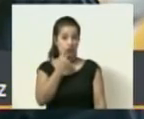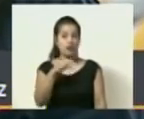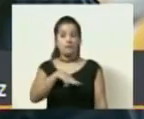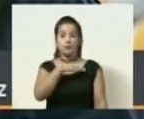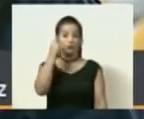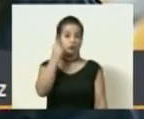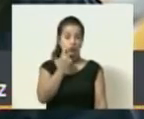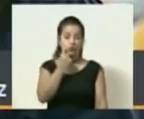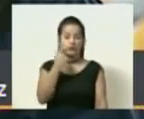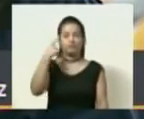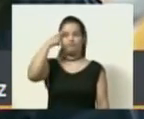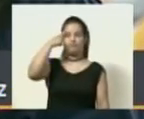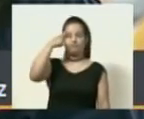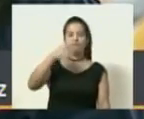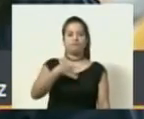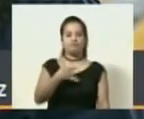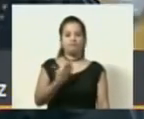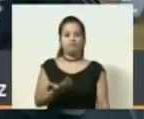nos convenció